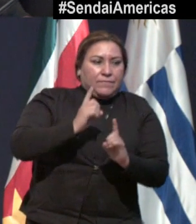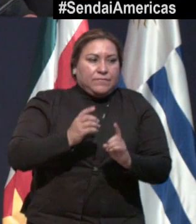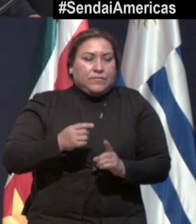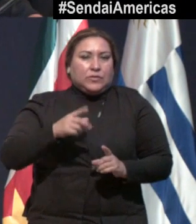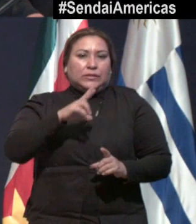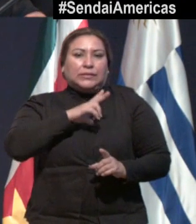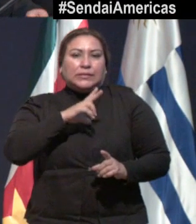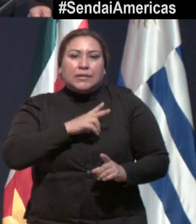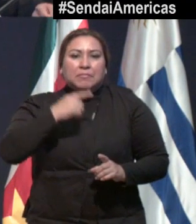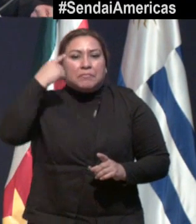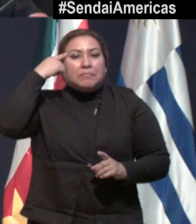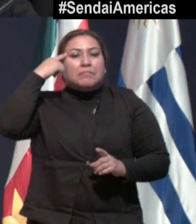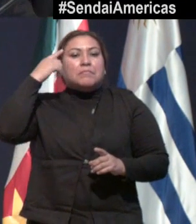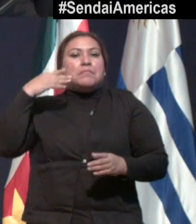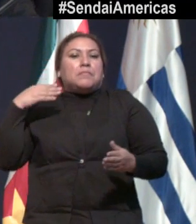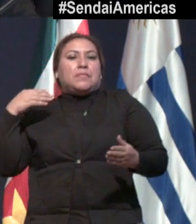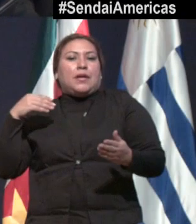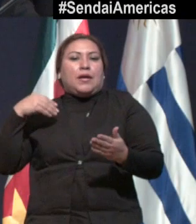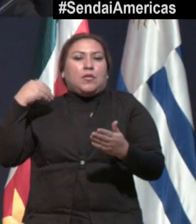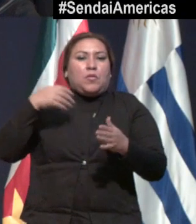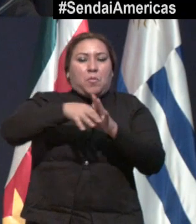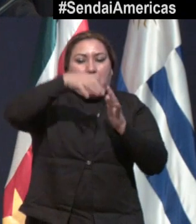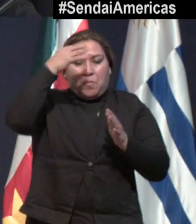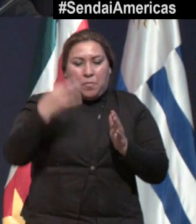su eficiente y eficaz implementación.